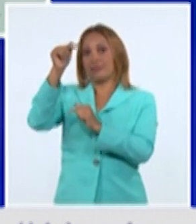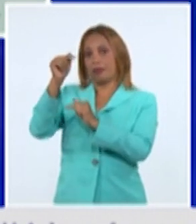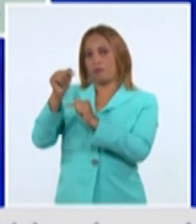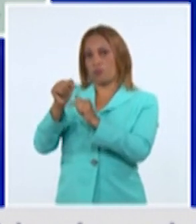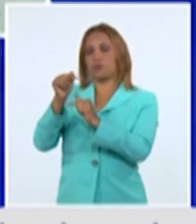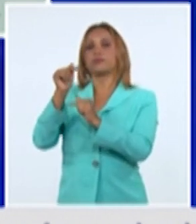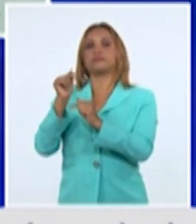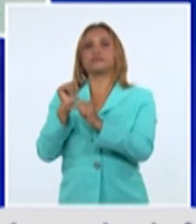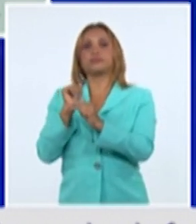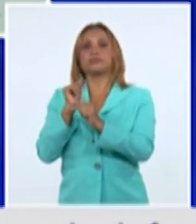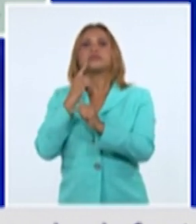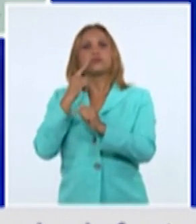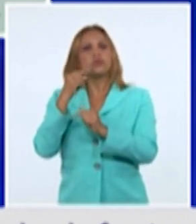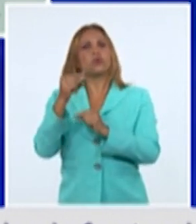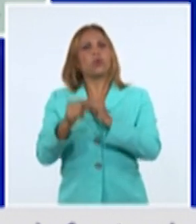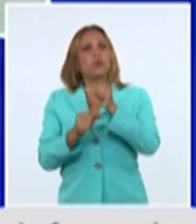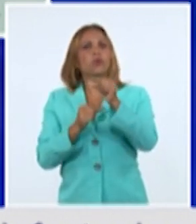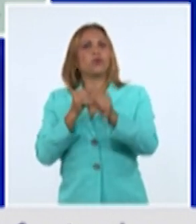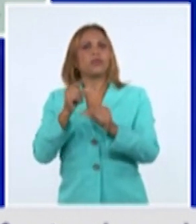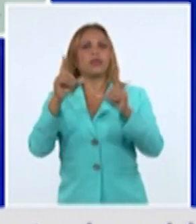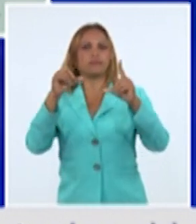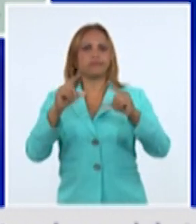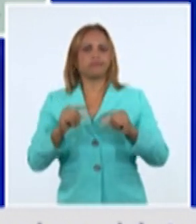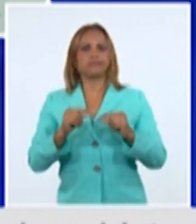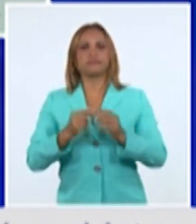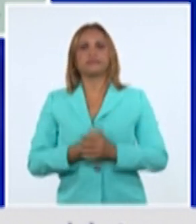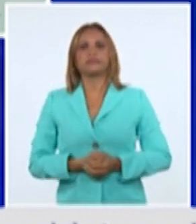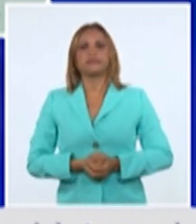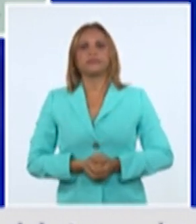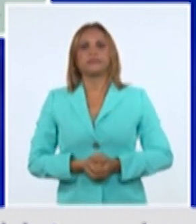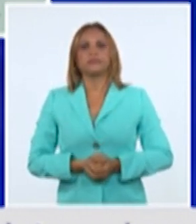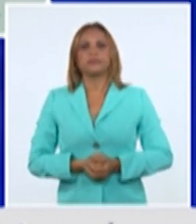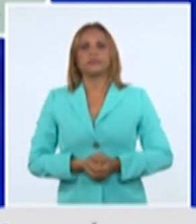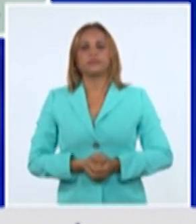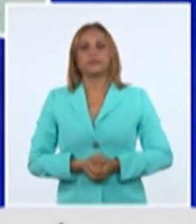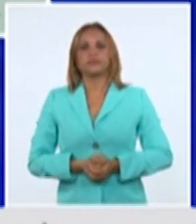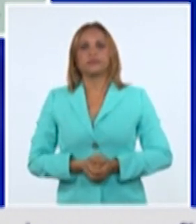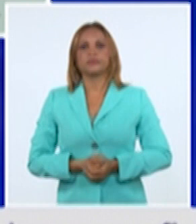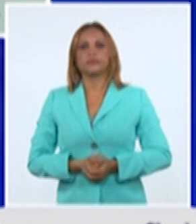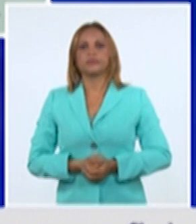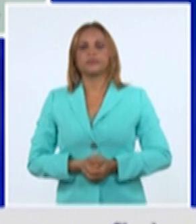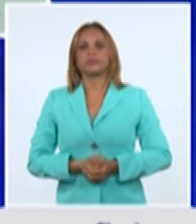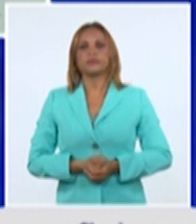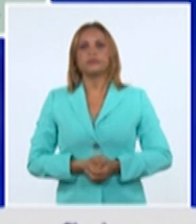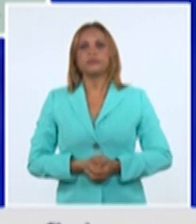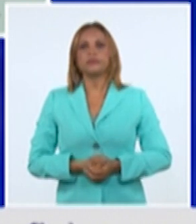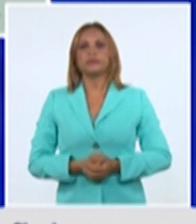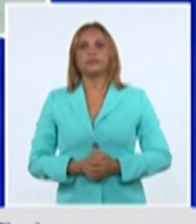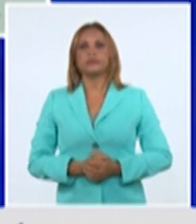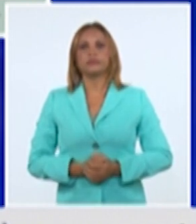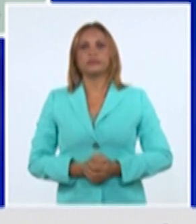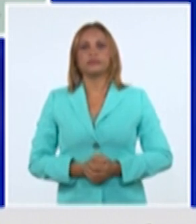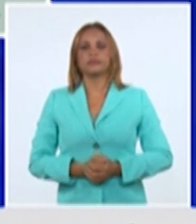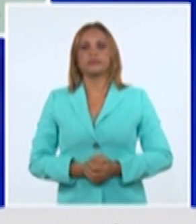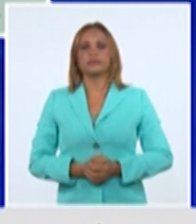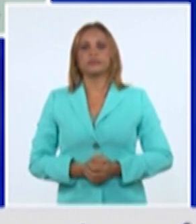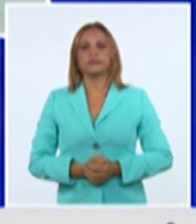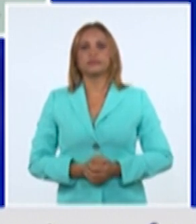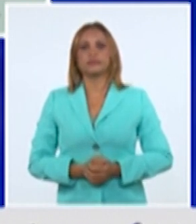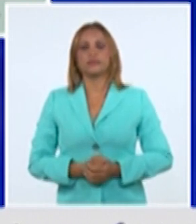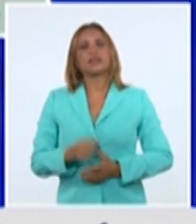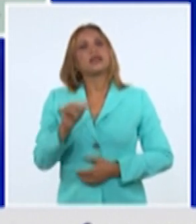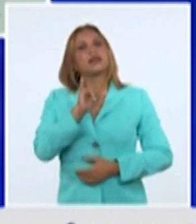produciendo prácticamente en los últimos 12 días de este periodo. Ahí podemos ver